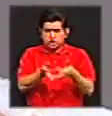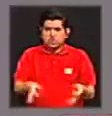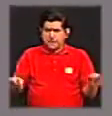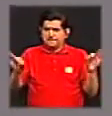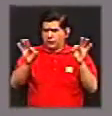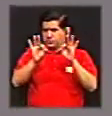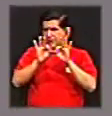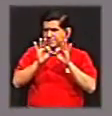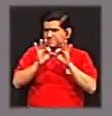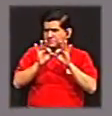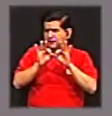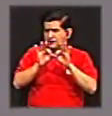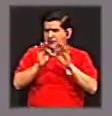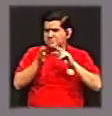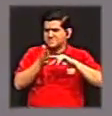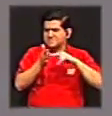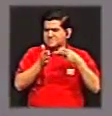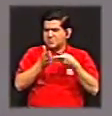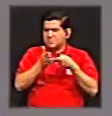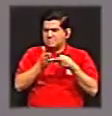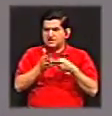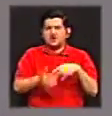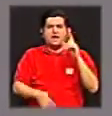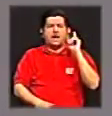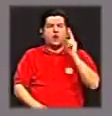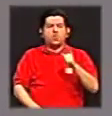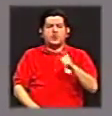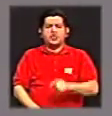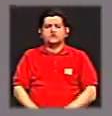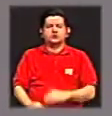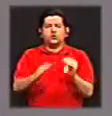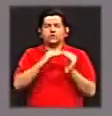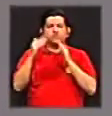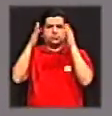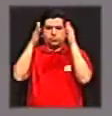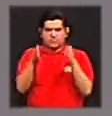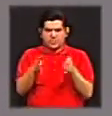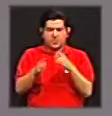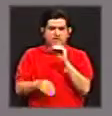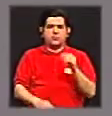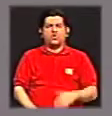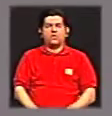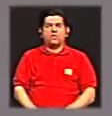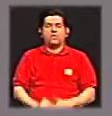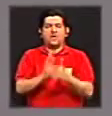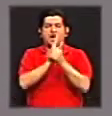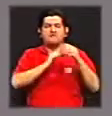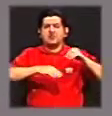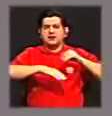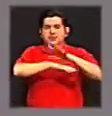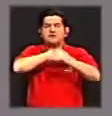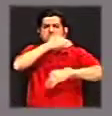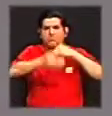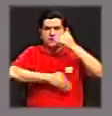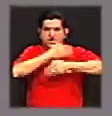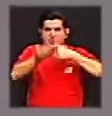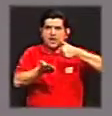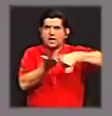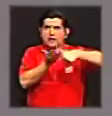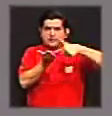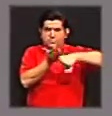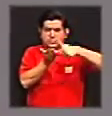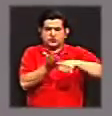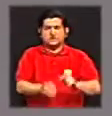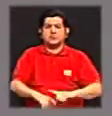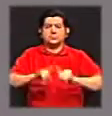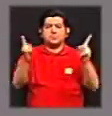estamos hablando en parte de obligación cívica o de la capacidad de influir en el proceso electoral.